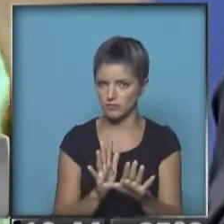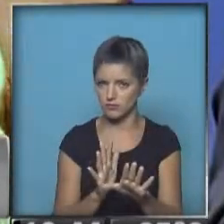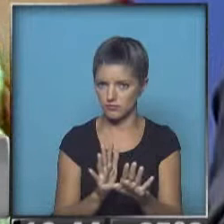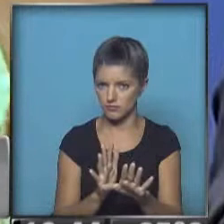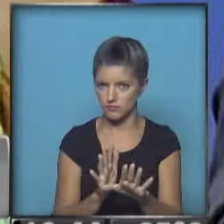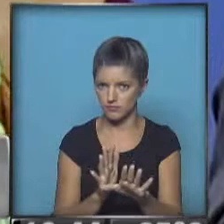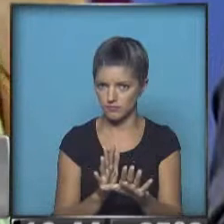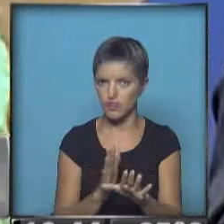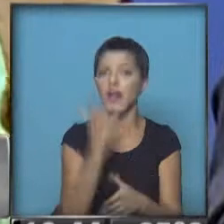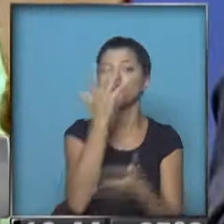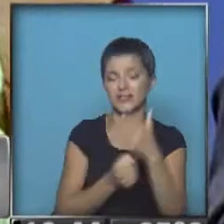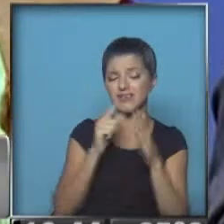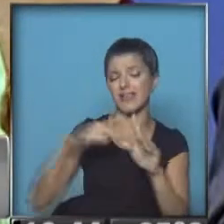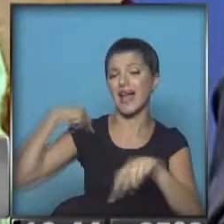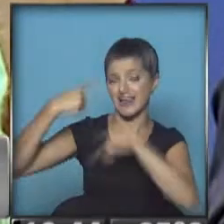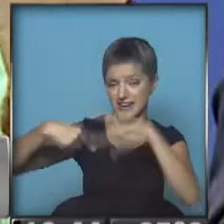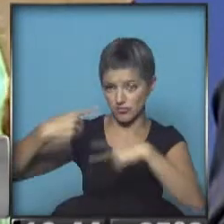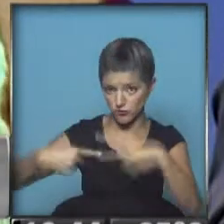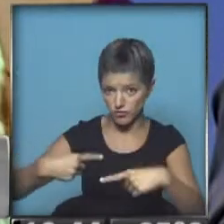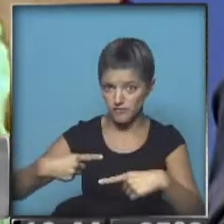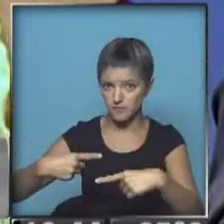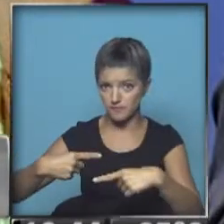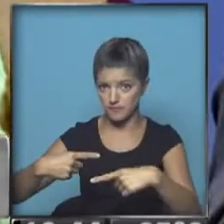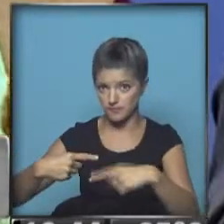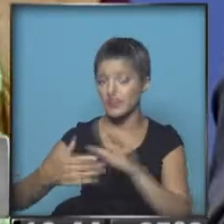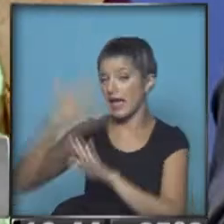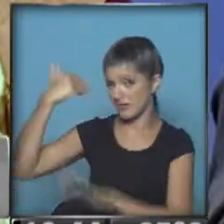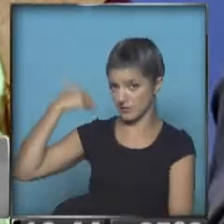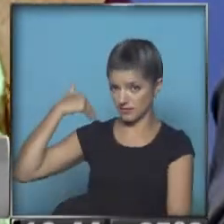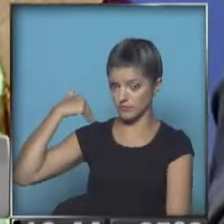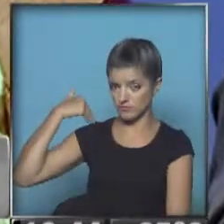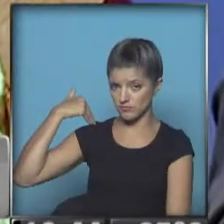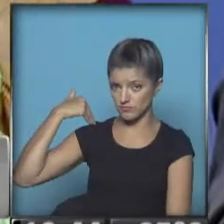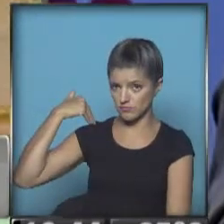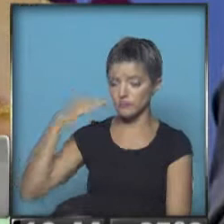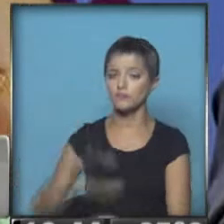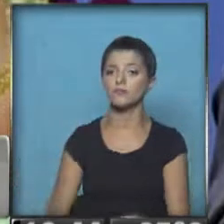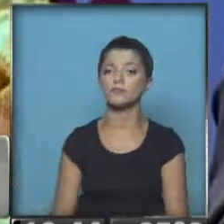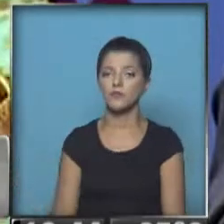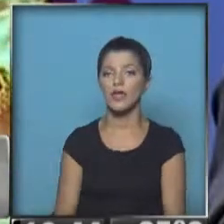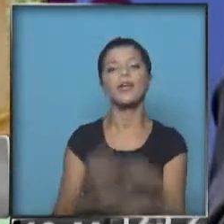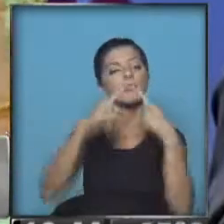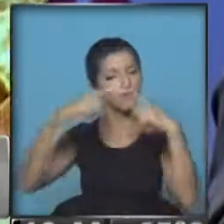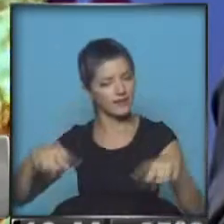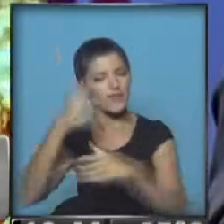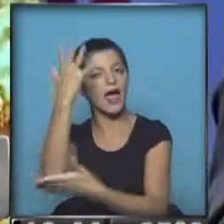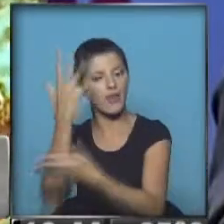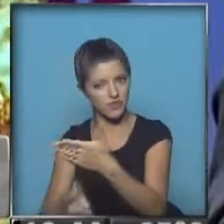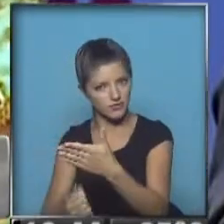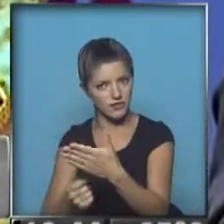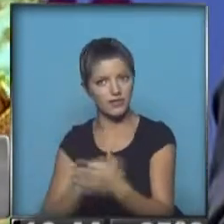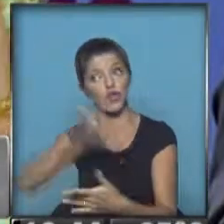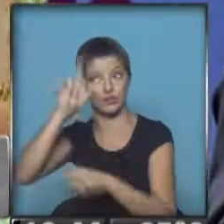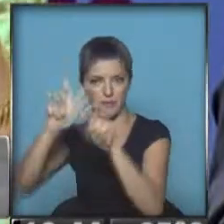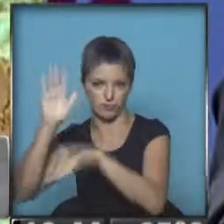que se cometió como generación en aquella época, que es diferente a los errores u horrores que hicieron